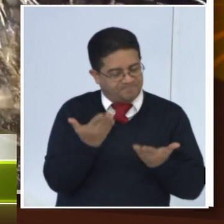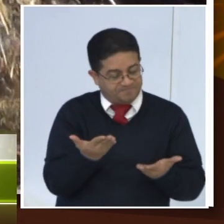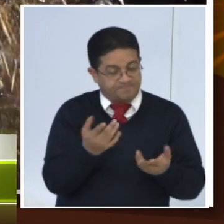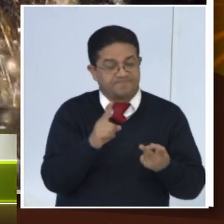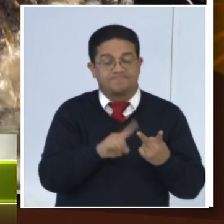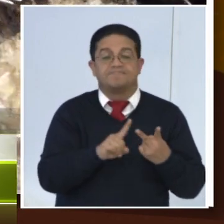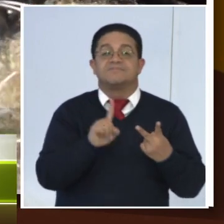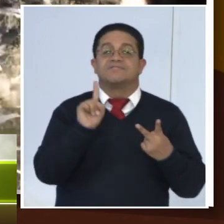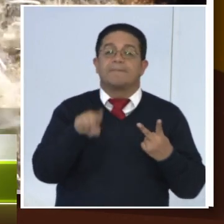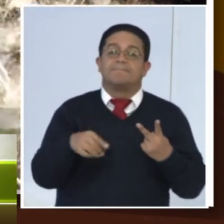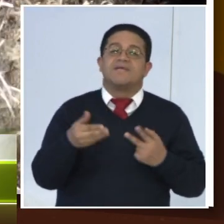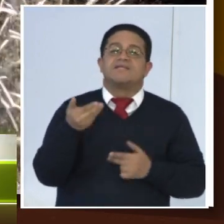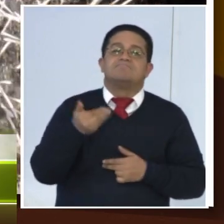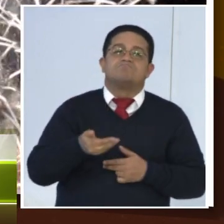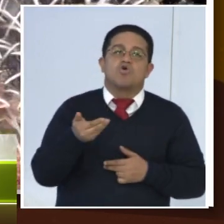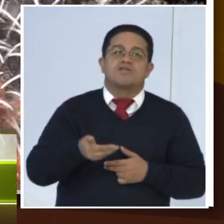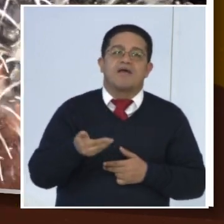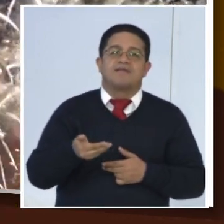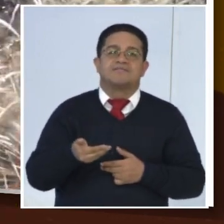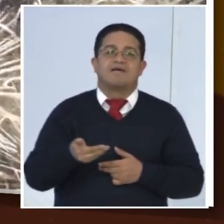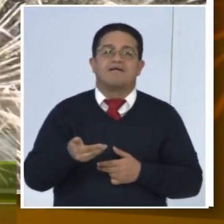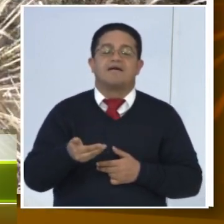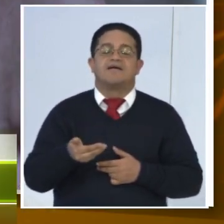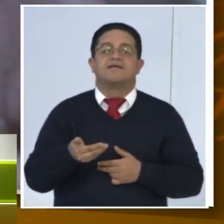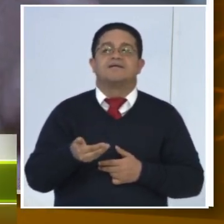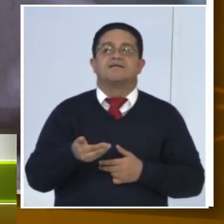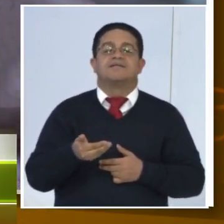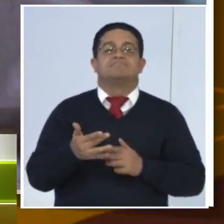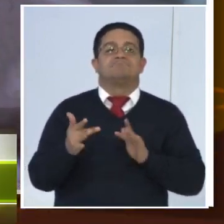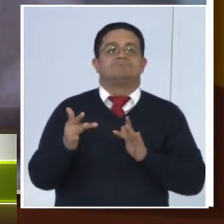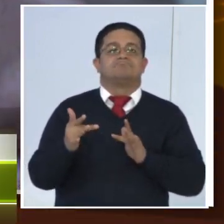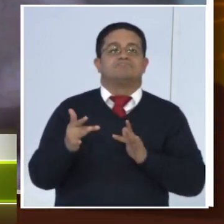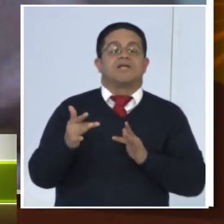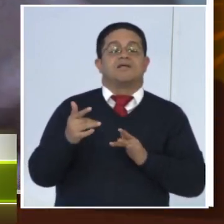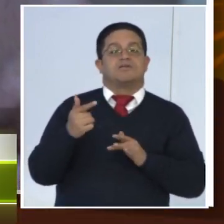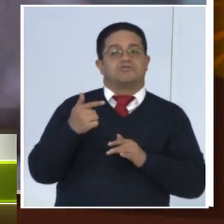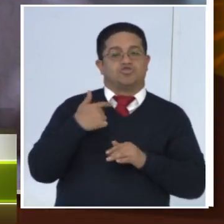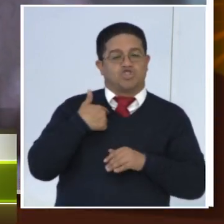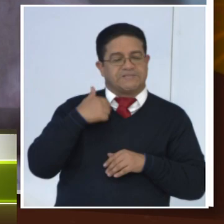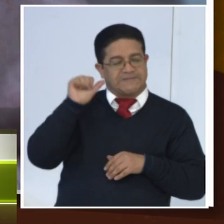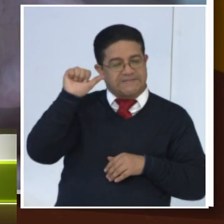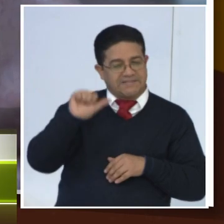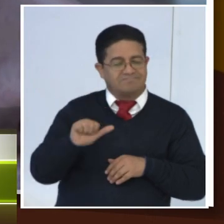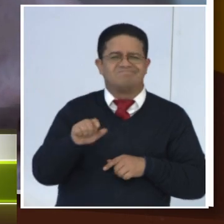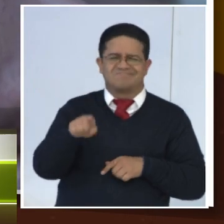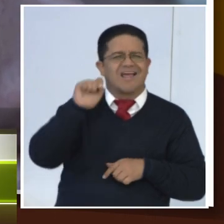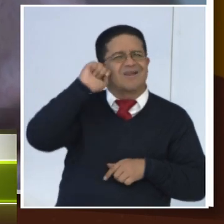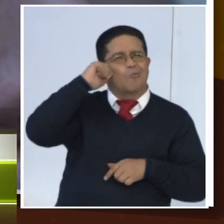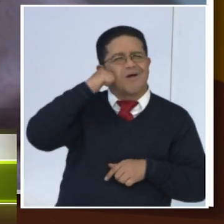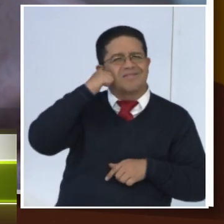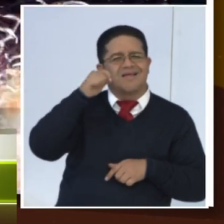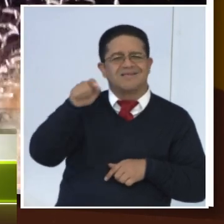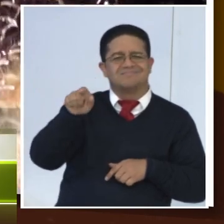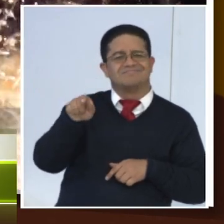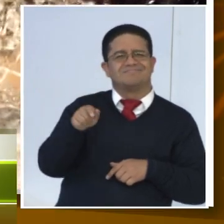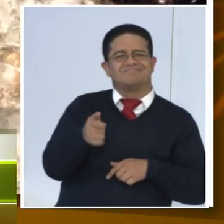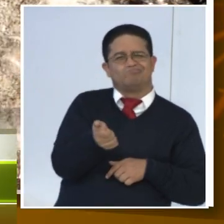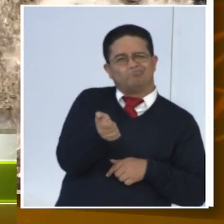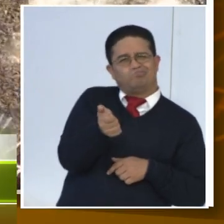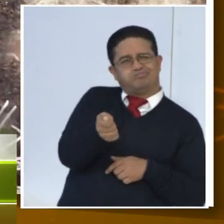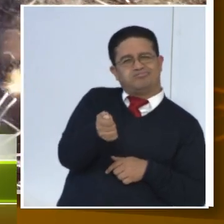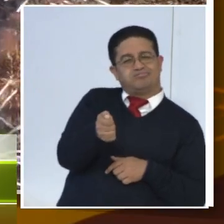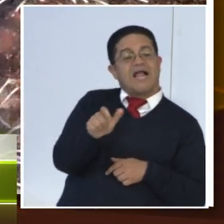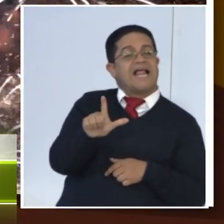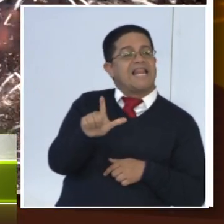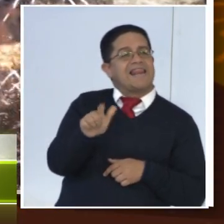Muy importante, y eso he hecho énfasis en mis redes sociales, señores, mucho cuidado con los láser, ¿ok? Los láser están de moda para